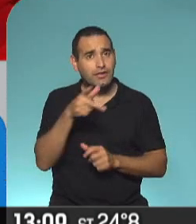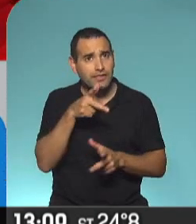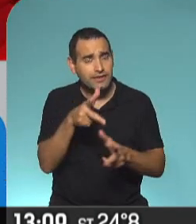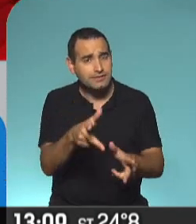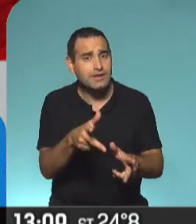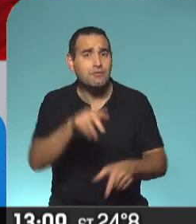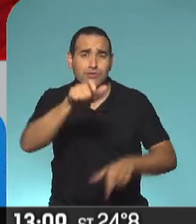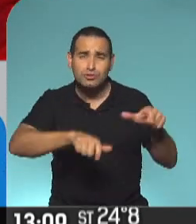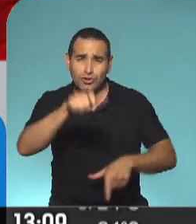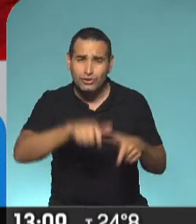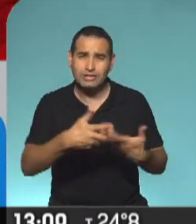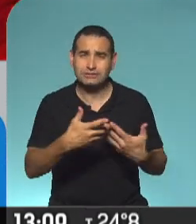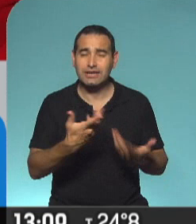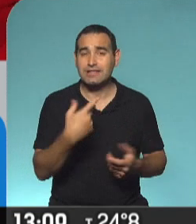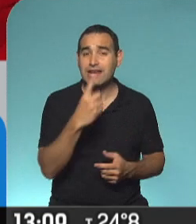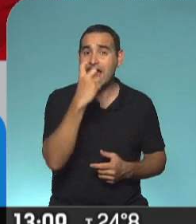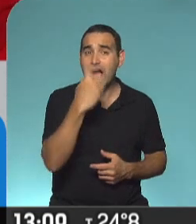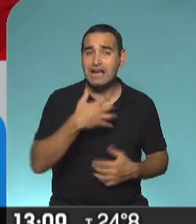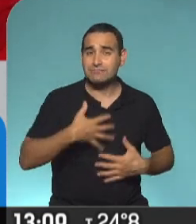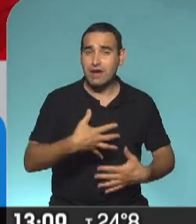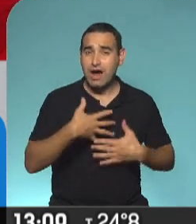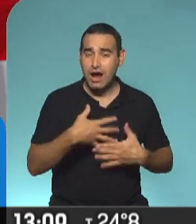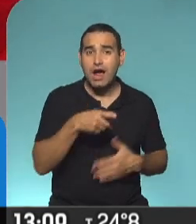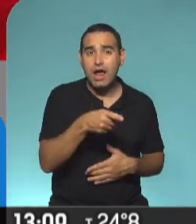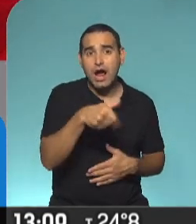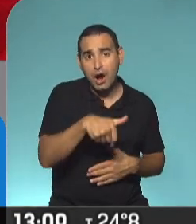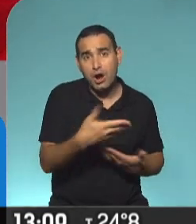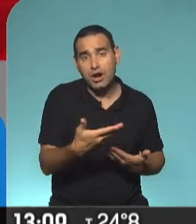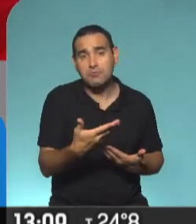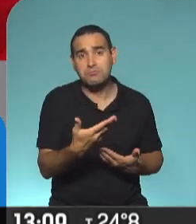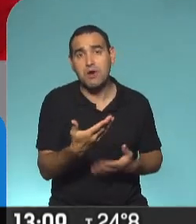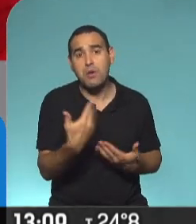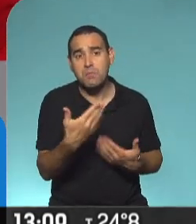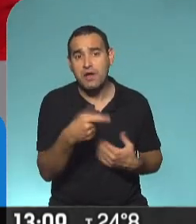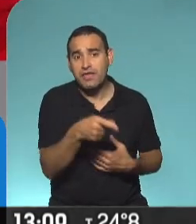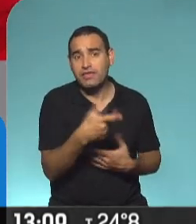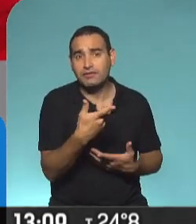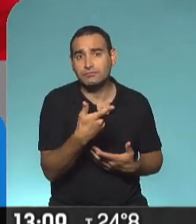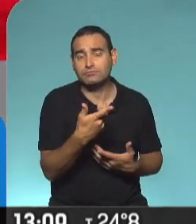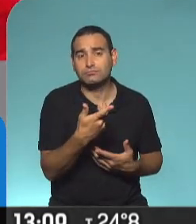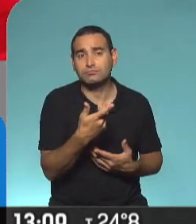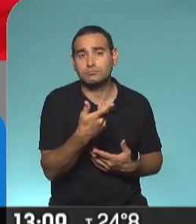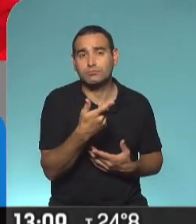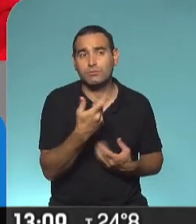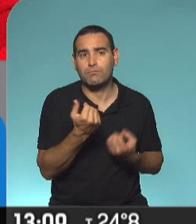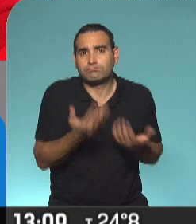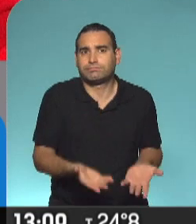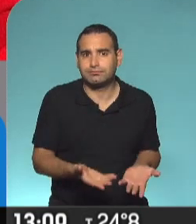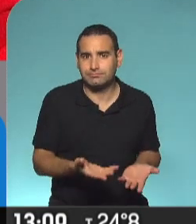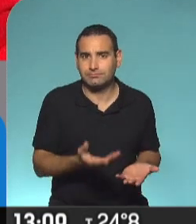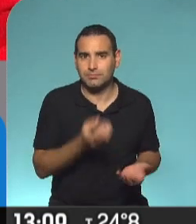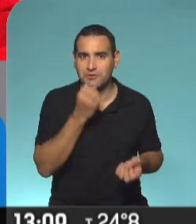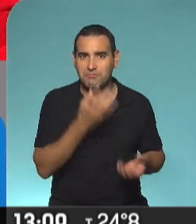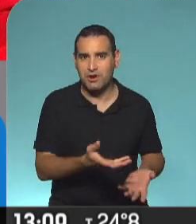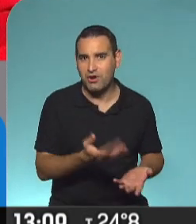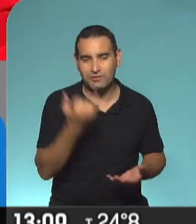los pacientes con asma quizás tenían en este momento, por la utilización de algún tipo de corticoides, un beneficio, porque